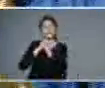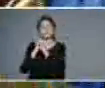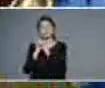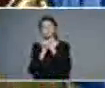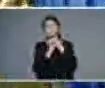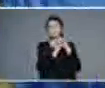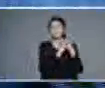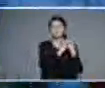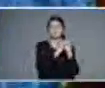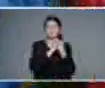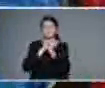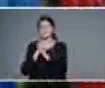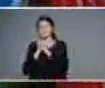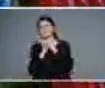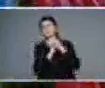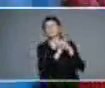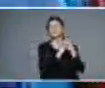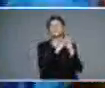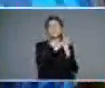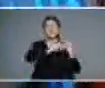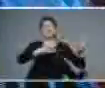marato de origen